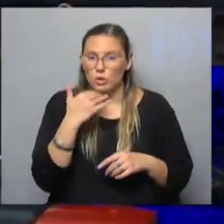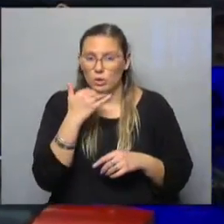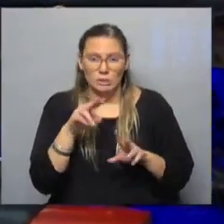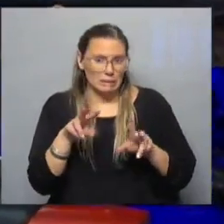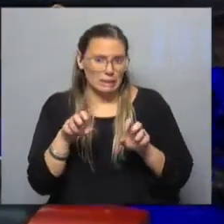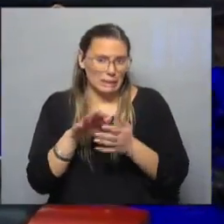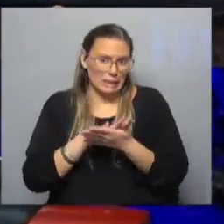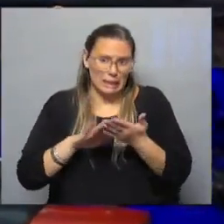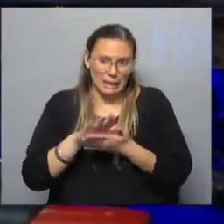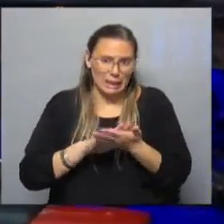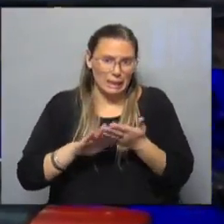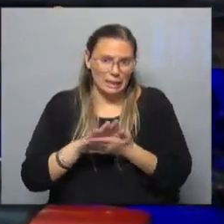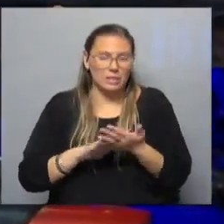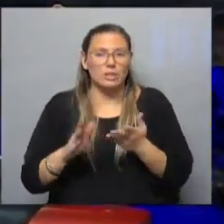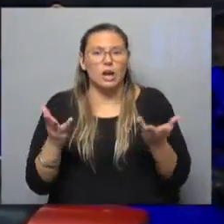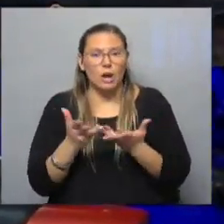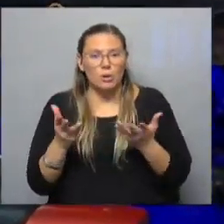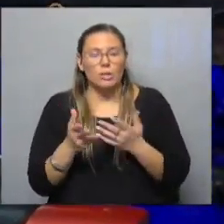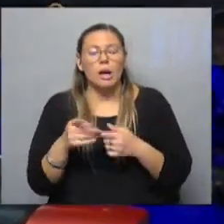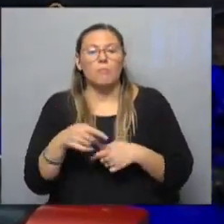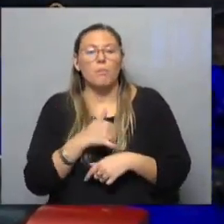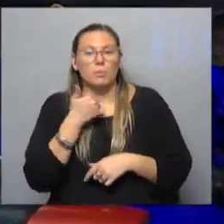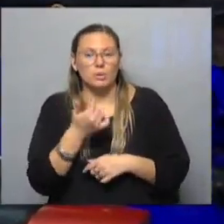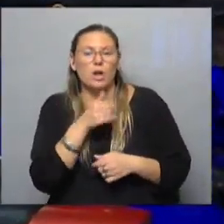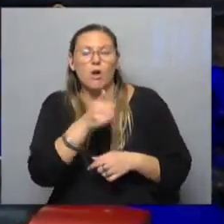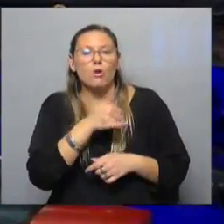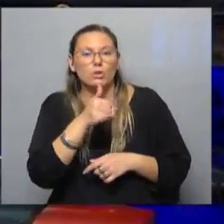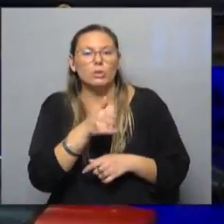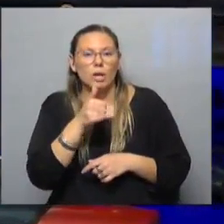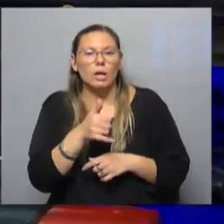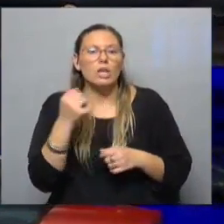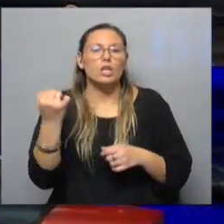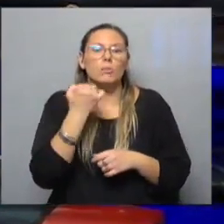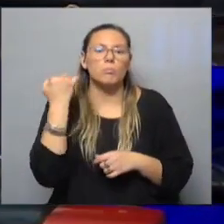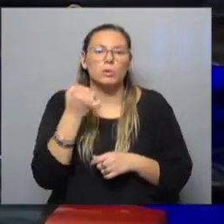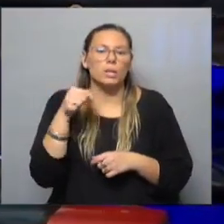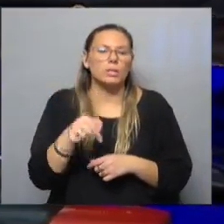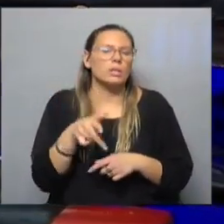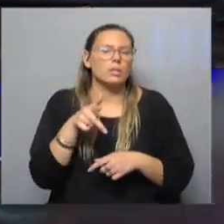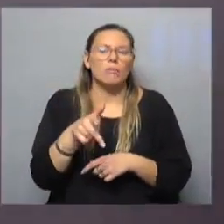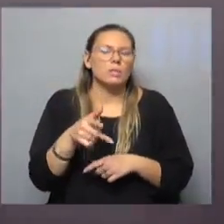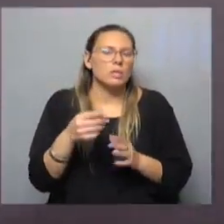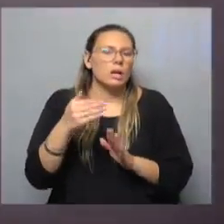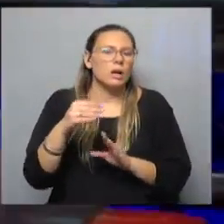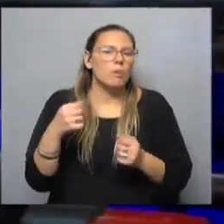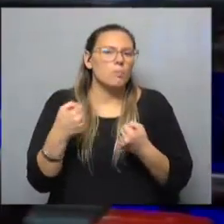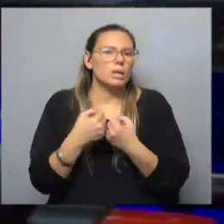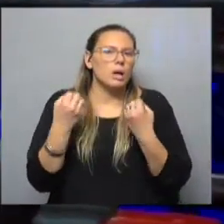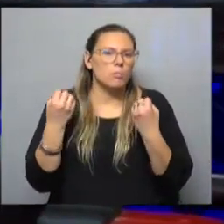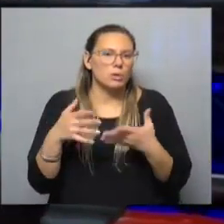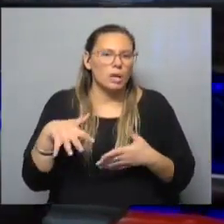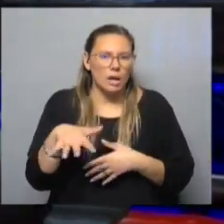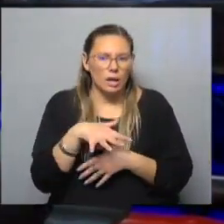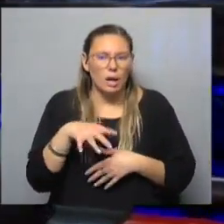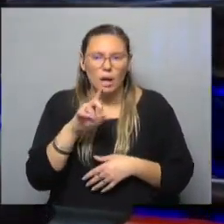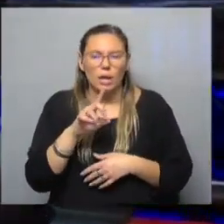boxeo, así que me vas a desasnar en este móvil y me vas a contar primero cuál es la importancia que tiene toda esta fecha y que suceda aquí en